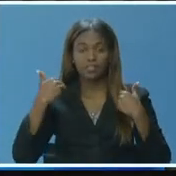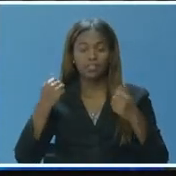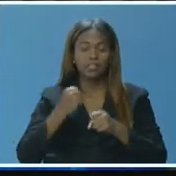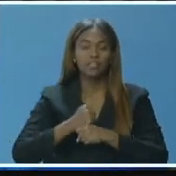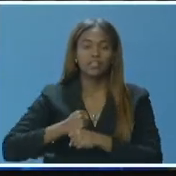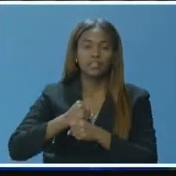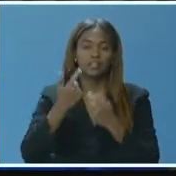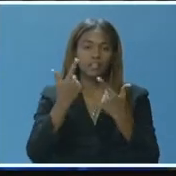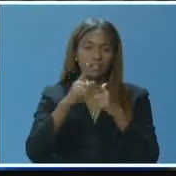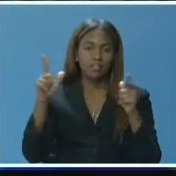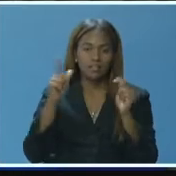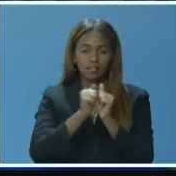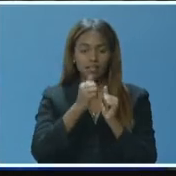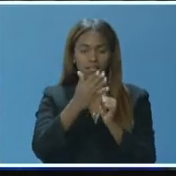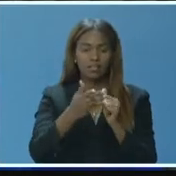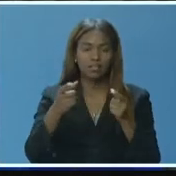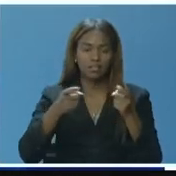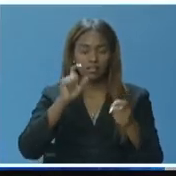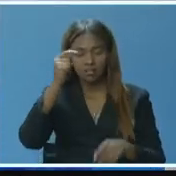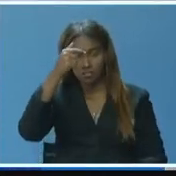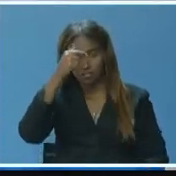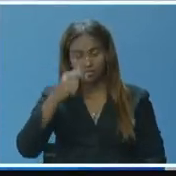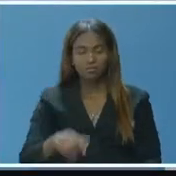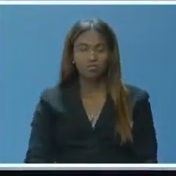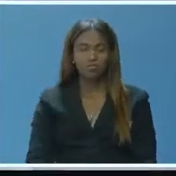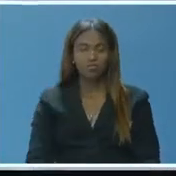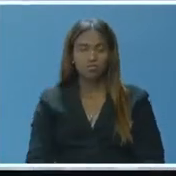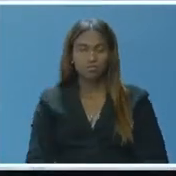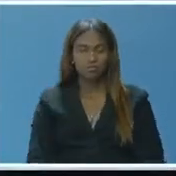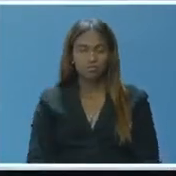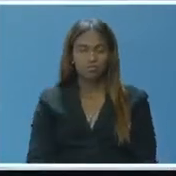logro histórico del autogobierno.